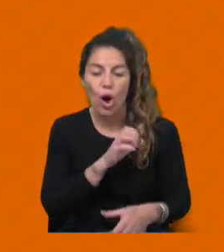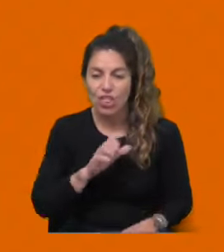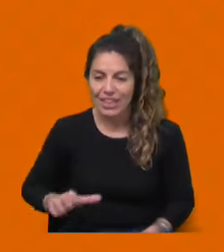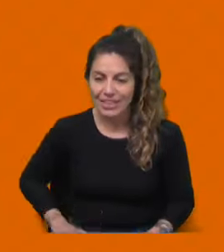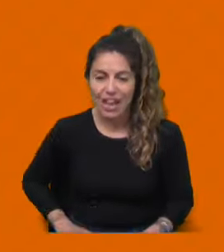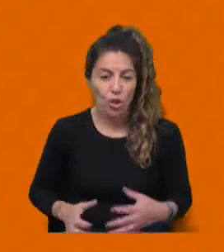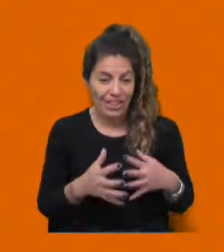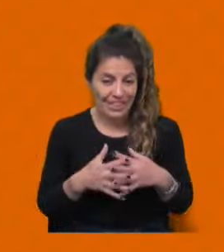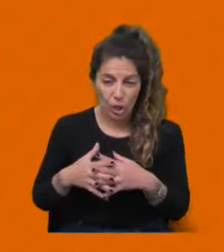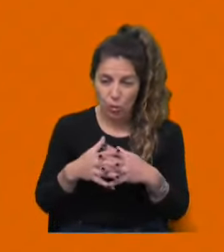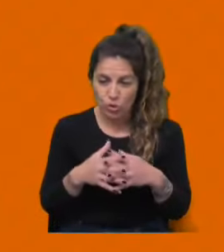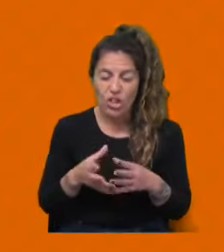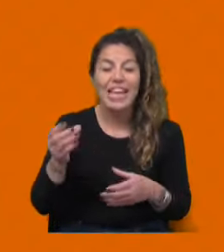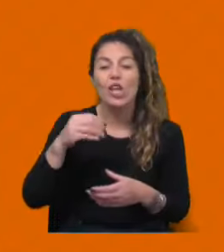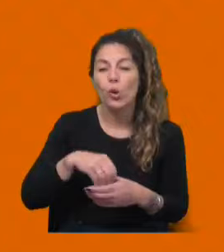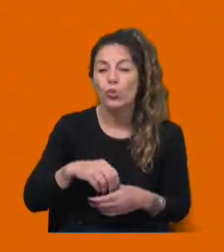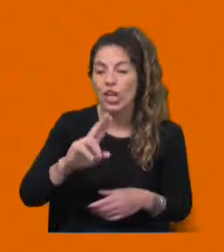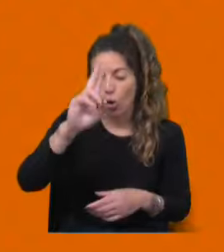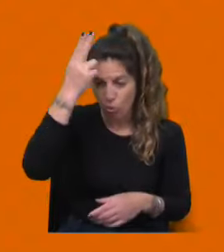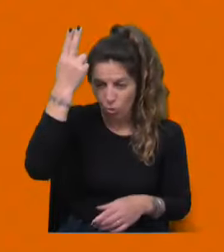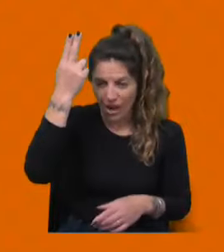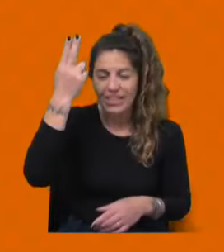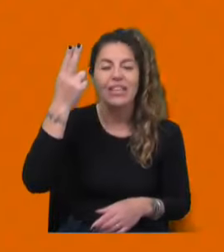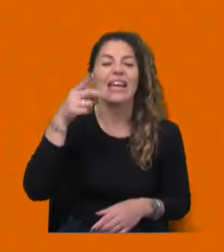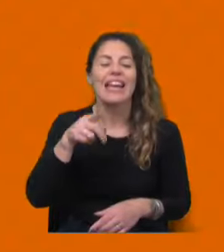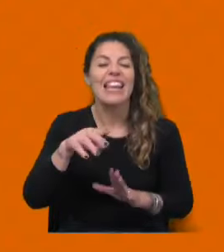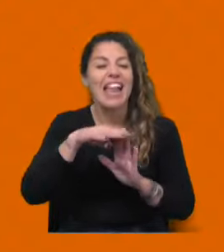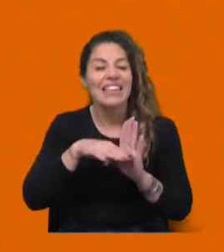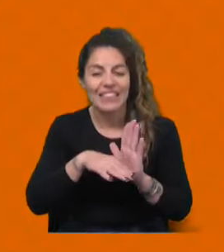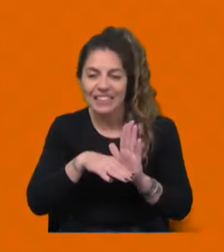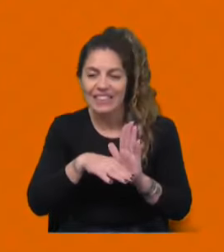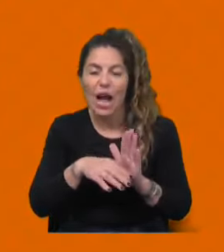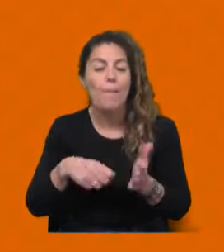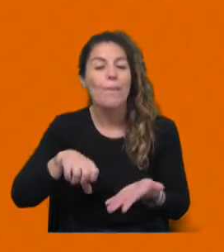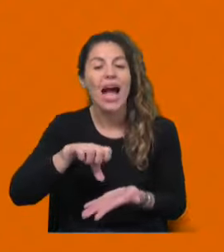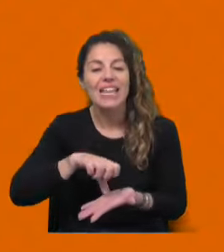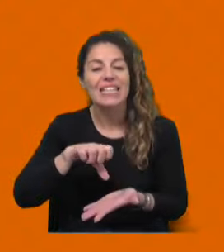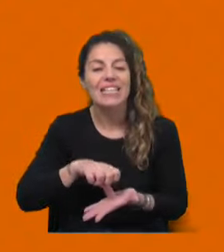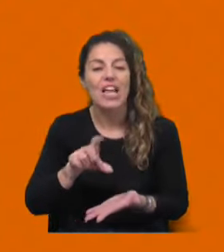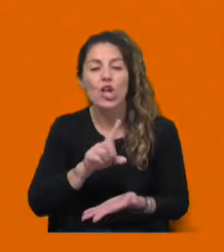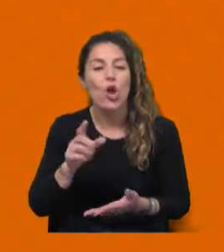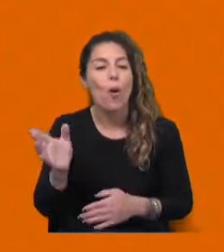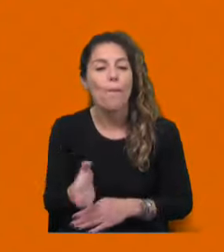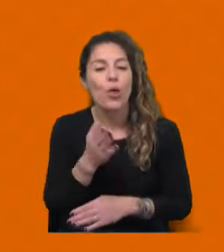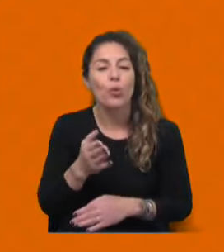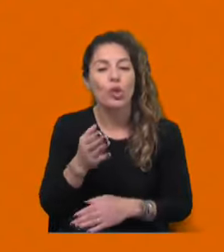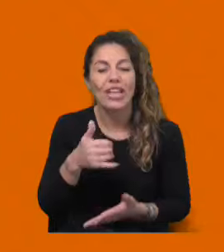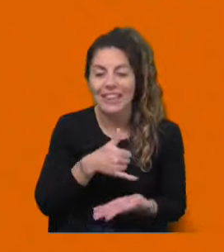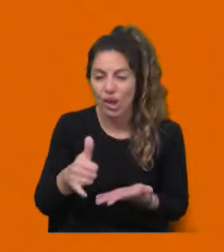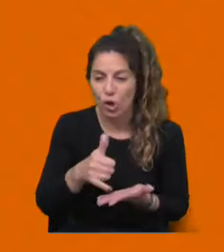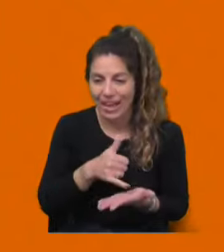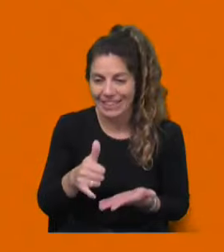Estados Unidos incluye a Uruguay en la lista de países que no son productores de cocaína,